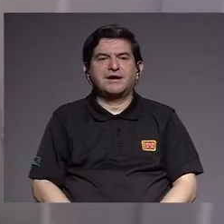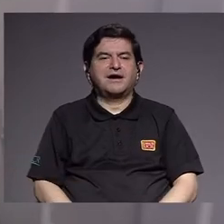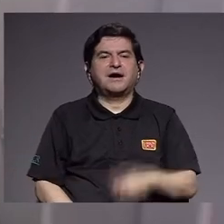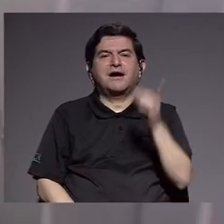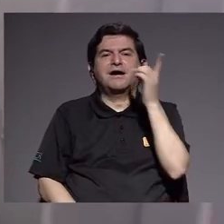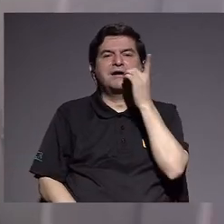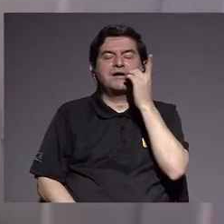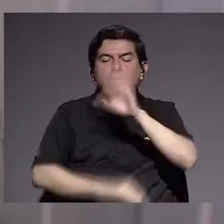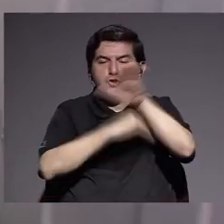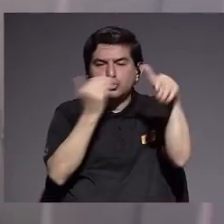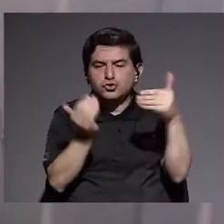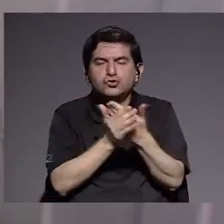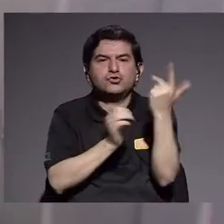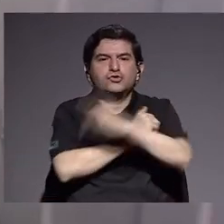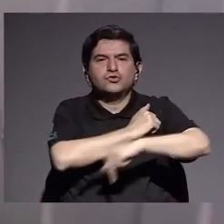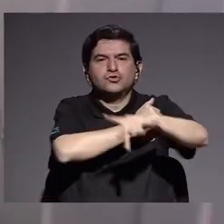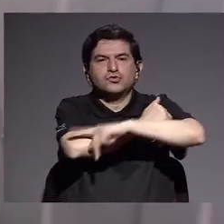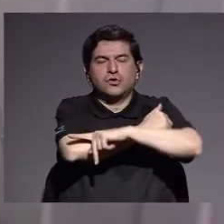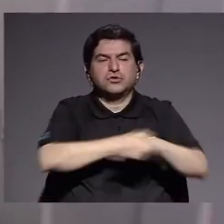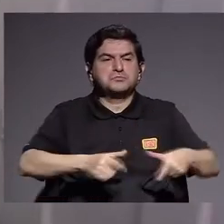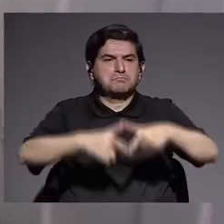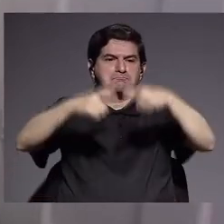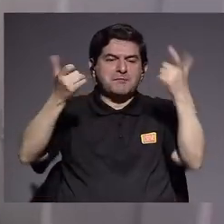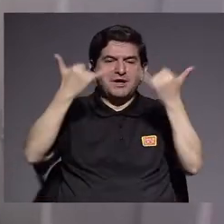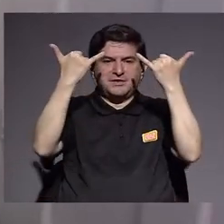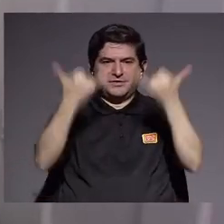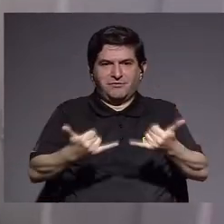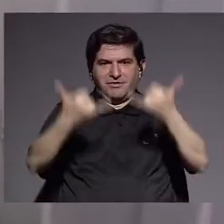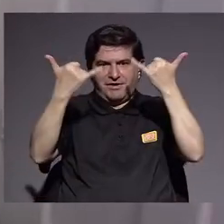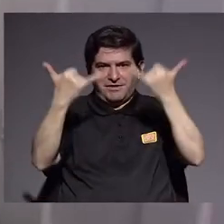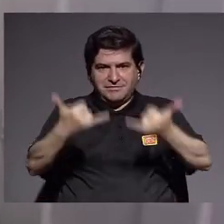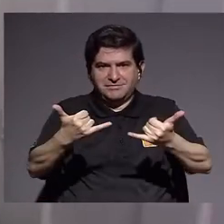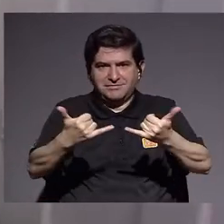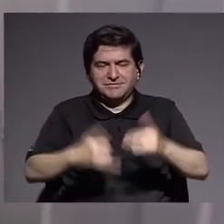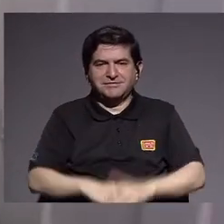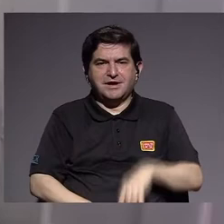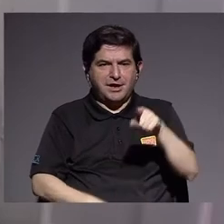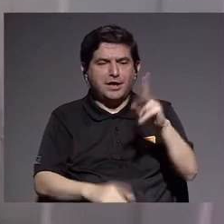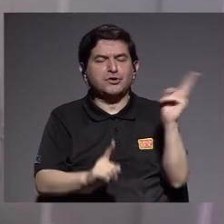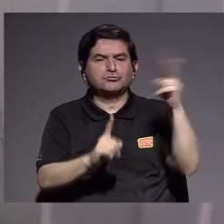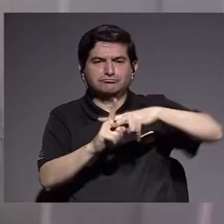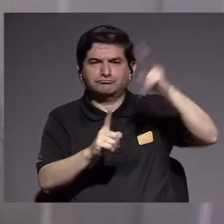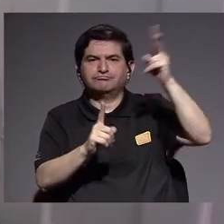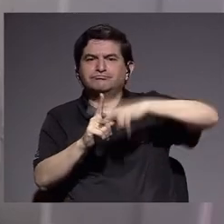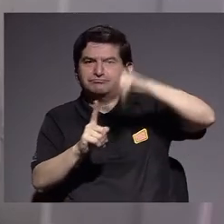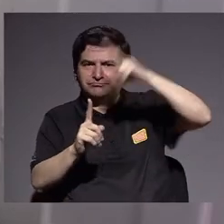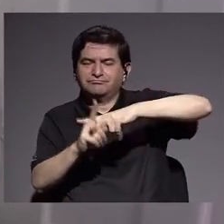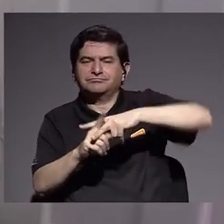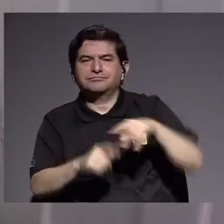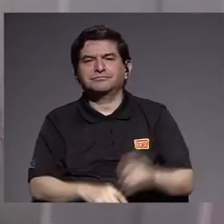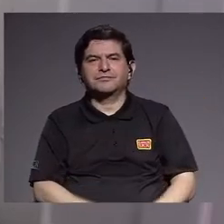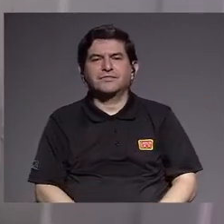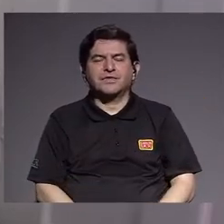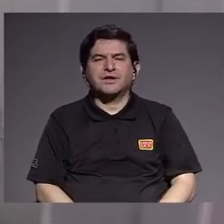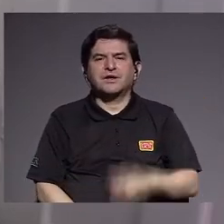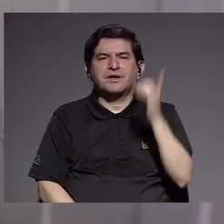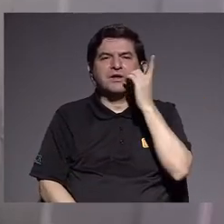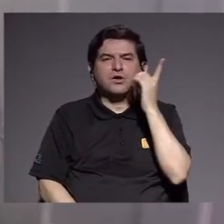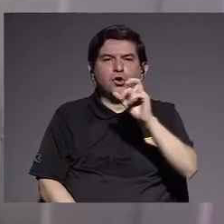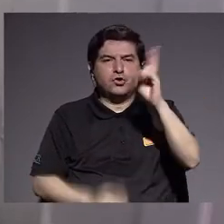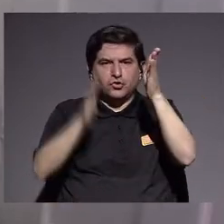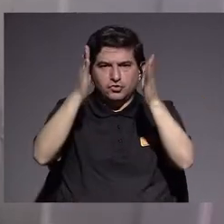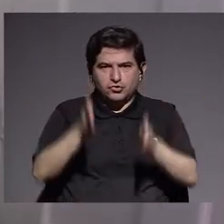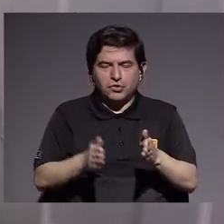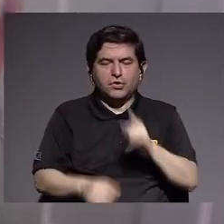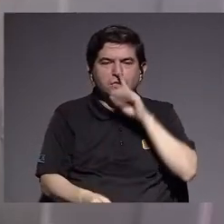están realizando entonces lo son todos de costa rica se han comprometido a que son negocios